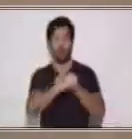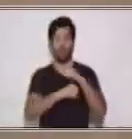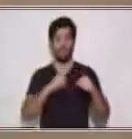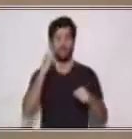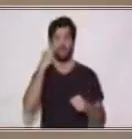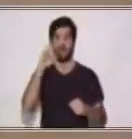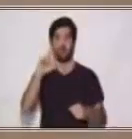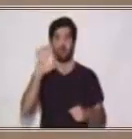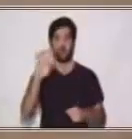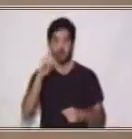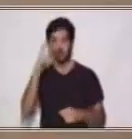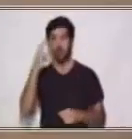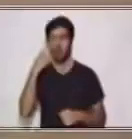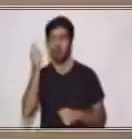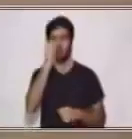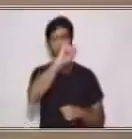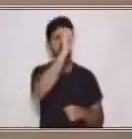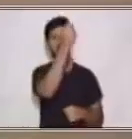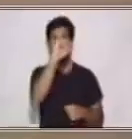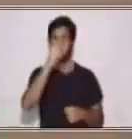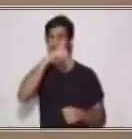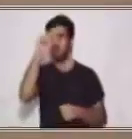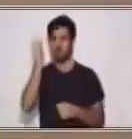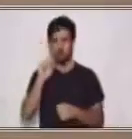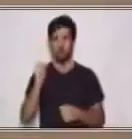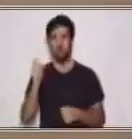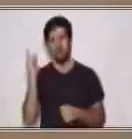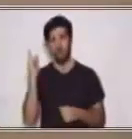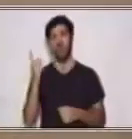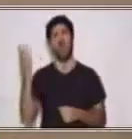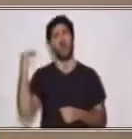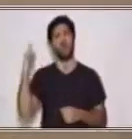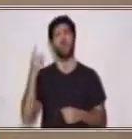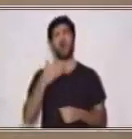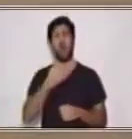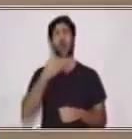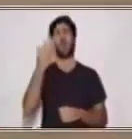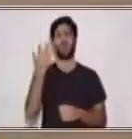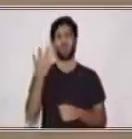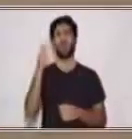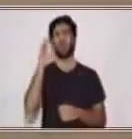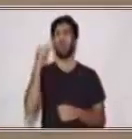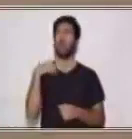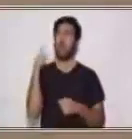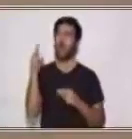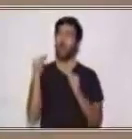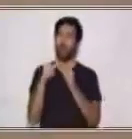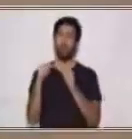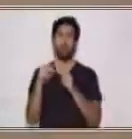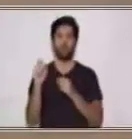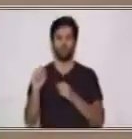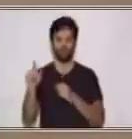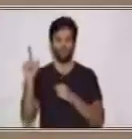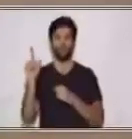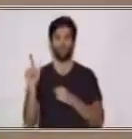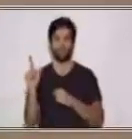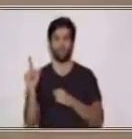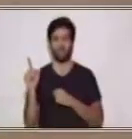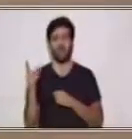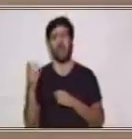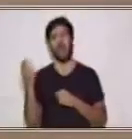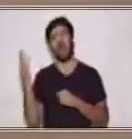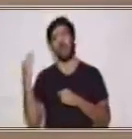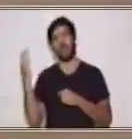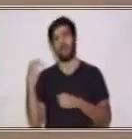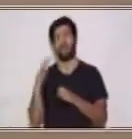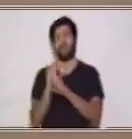Y estos pues eran fácil de interpretarlo porque eran básicamente sustantivos, ¿sí? Es decir que si yo